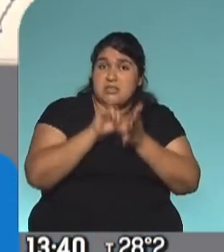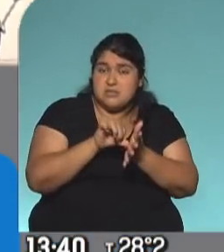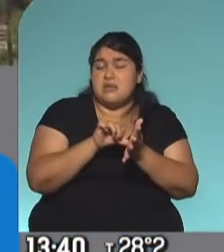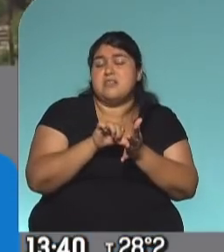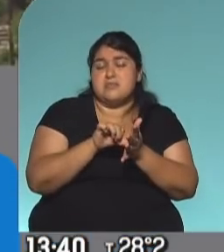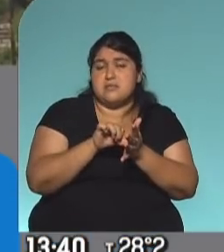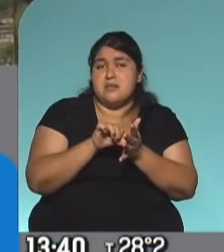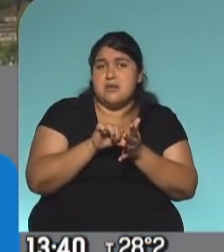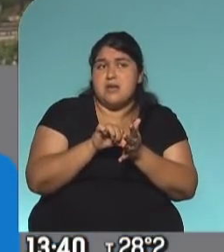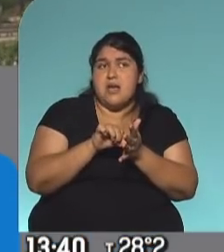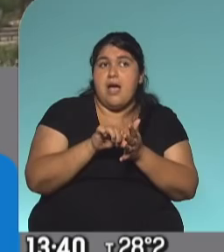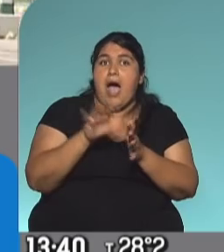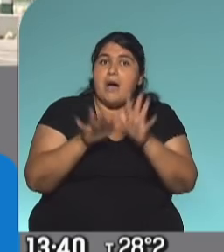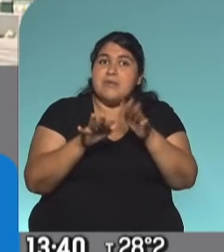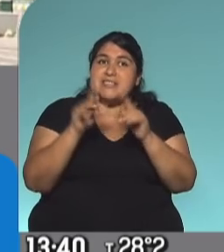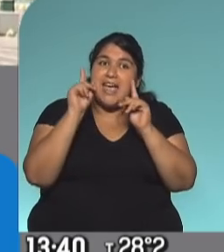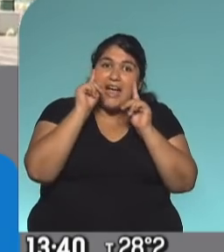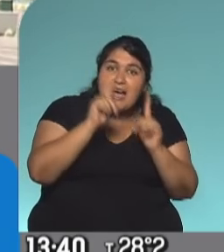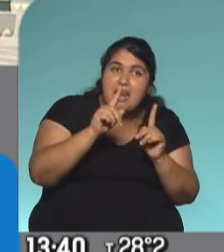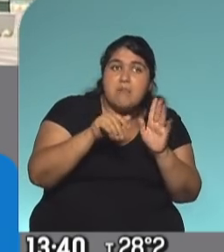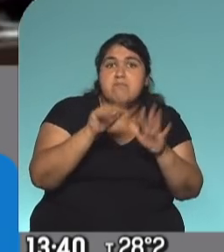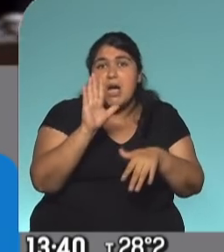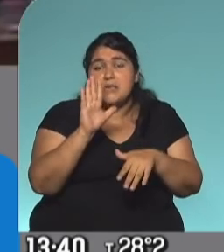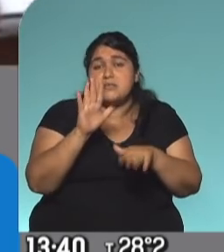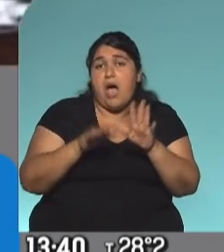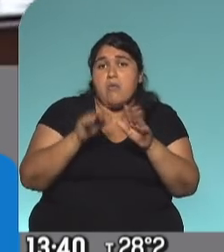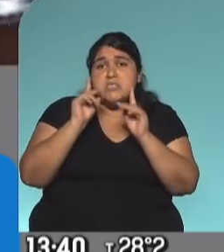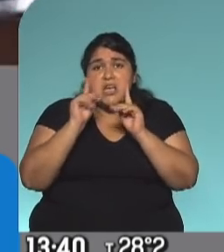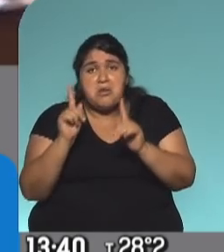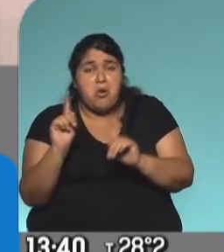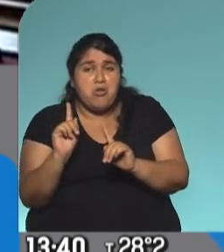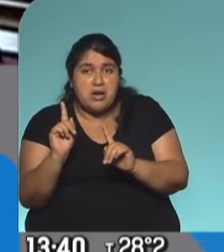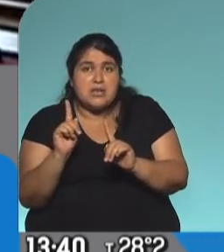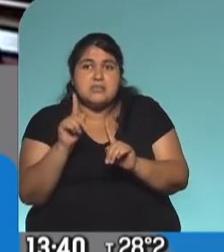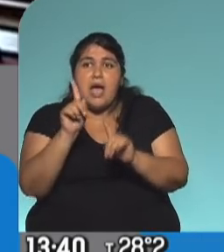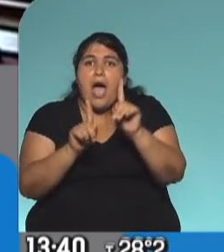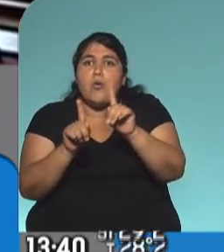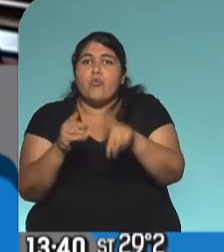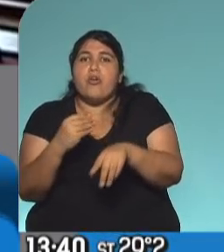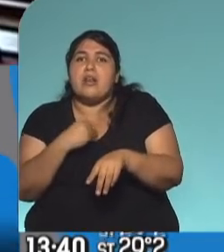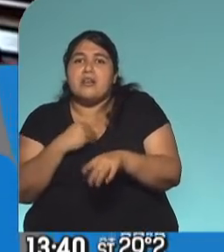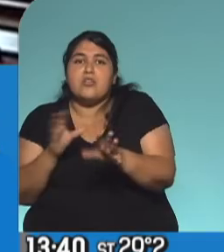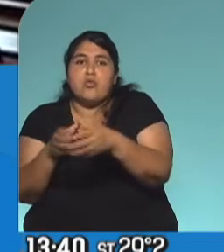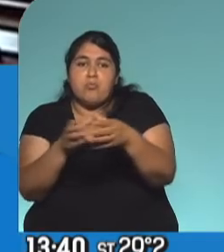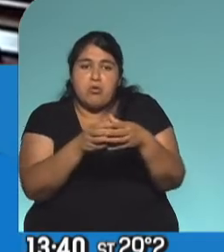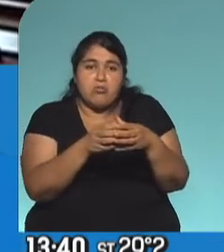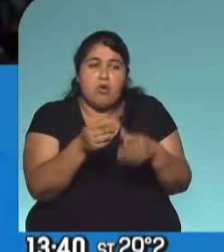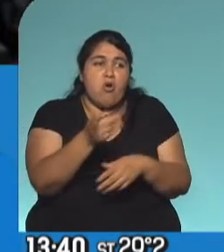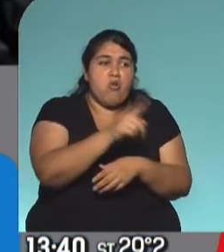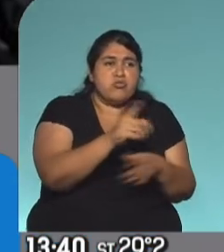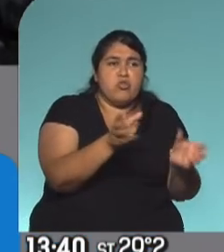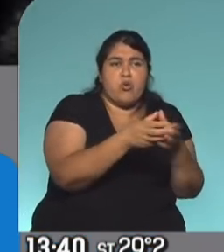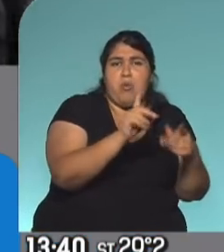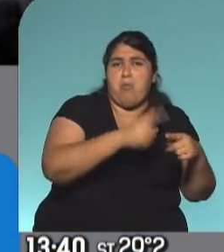tienen más credibilidad o confiabilidad en cierta manera religiosa y no en los espacios de la